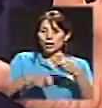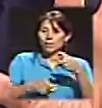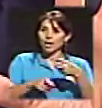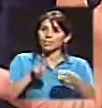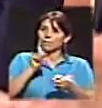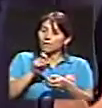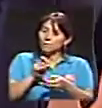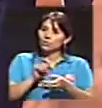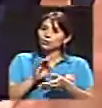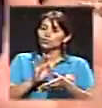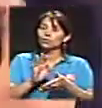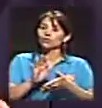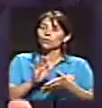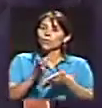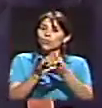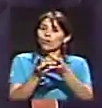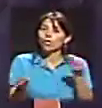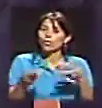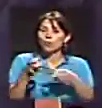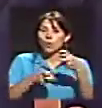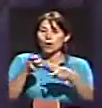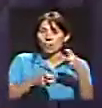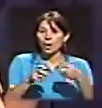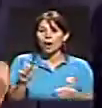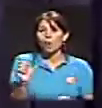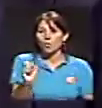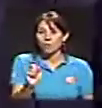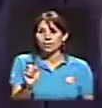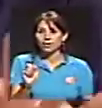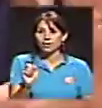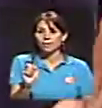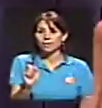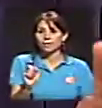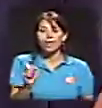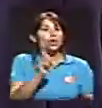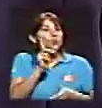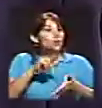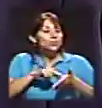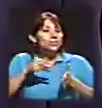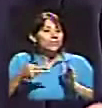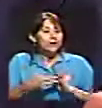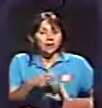con carácter de urgencia. Y no estoy diciendo que estamos